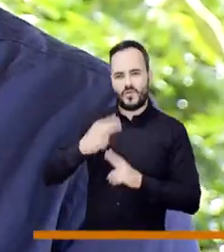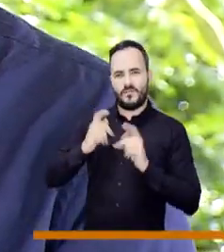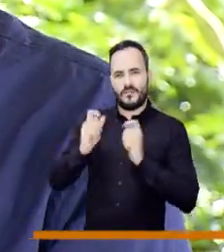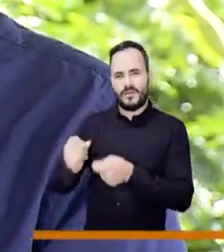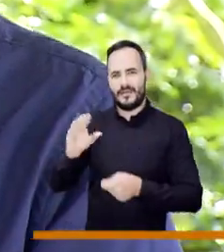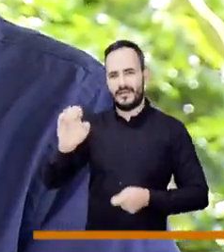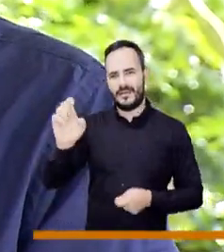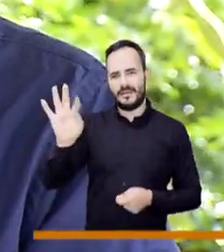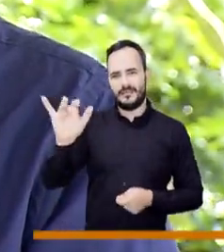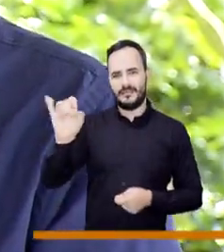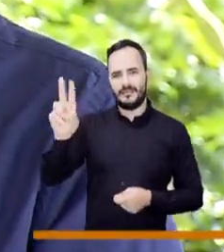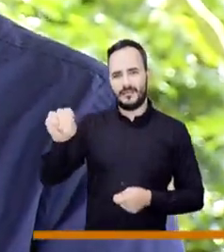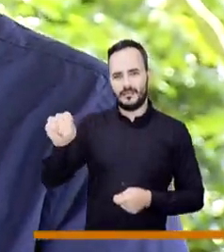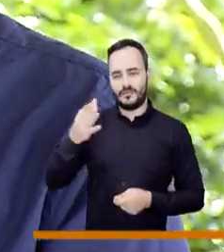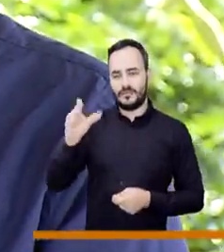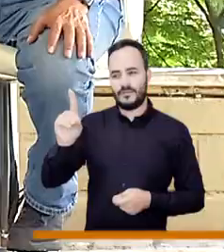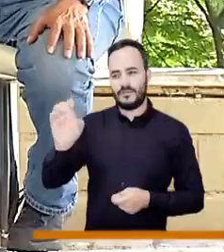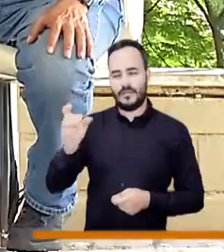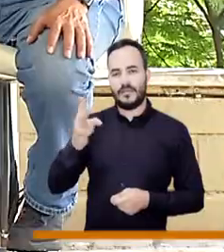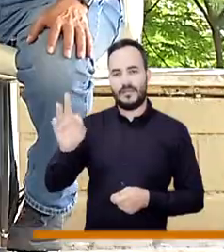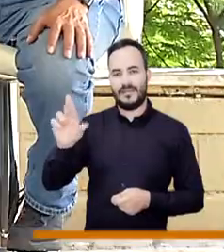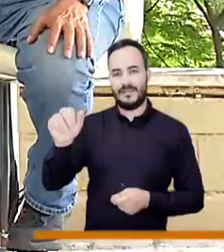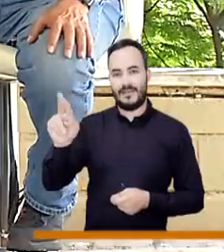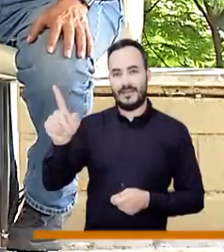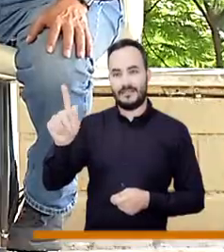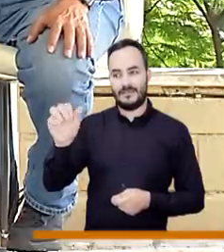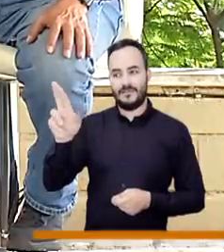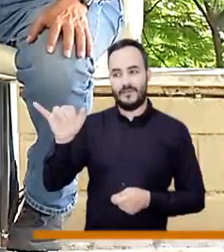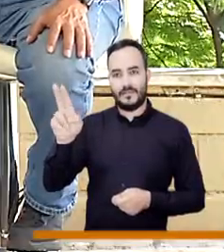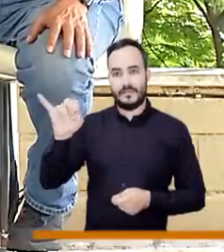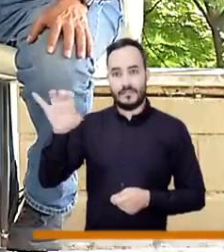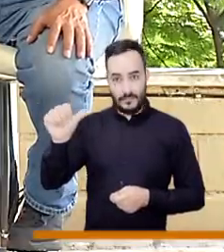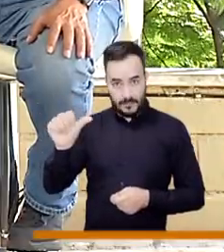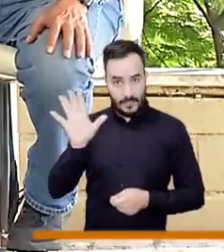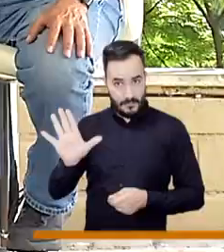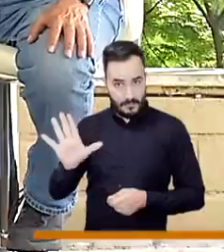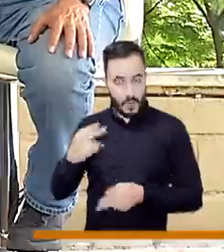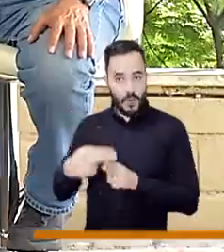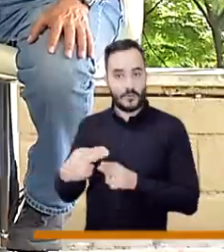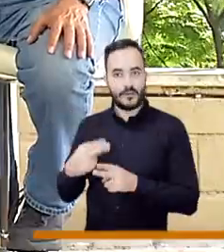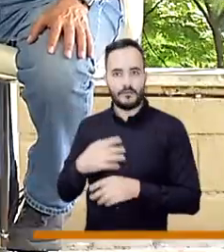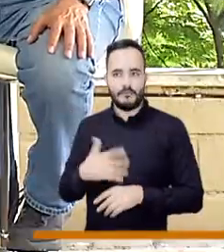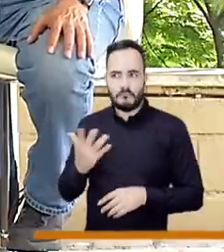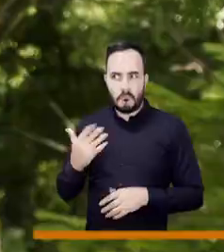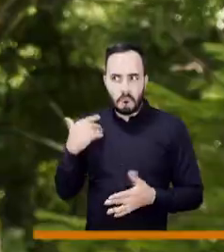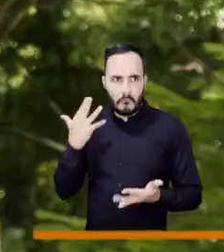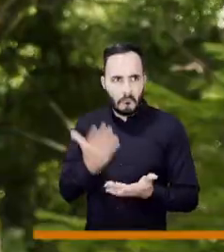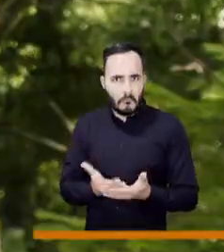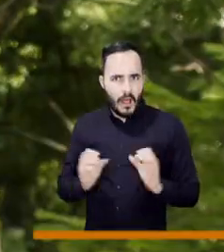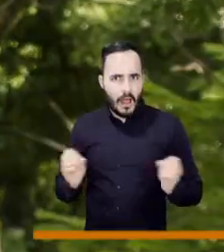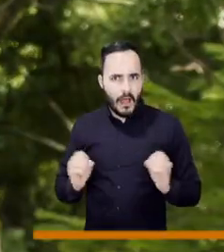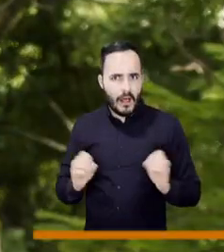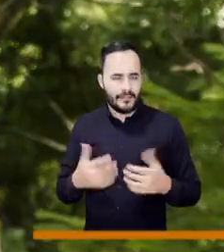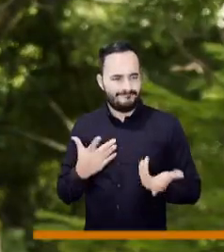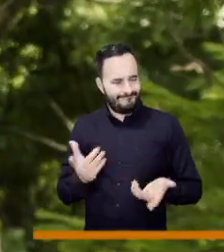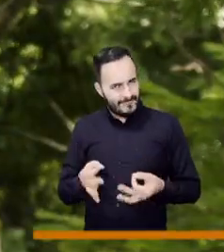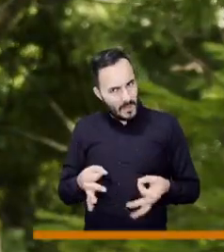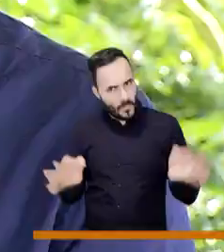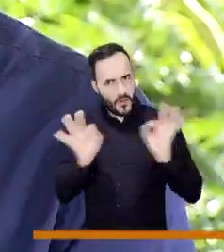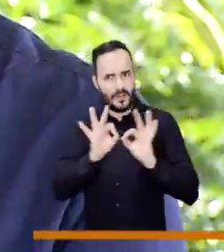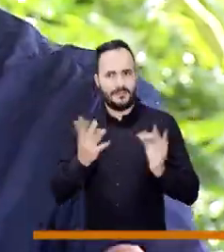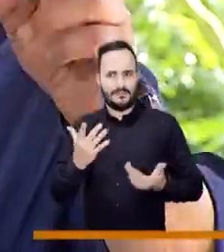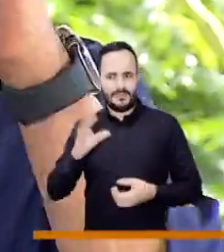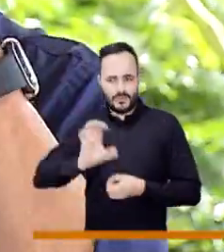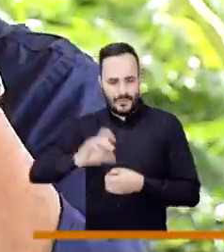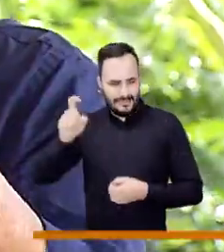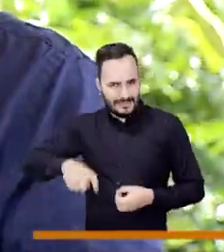No terminó en este gobierno la estación de transferencia, que era muy importante para esta alcaldía. Segundo, para esta